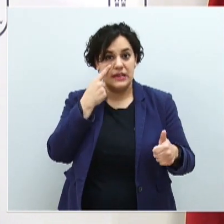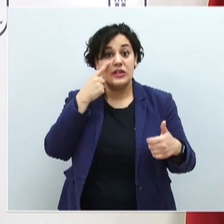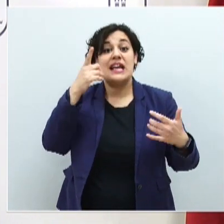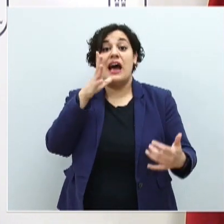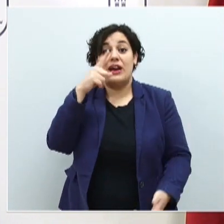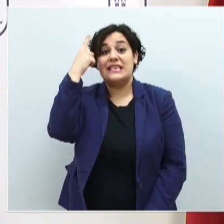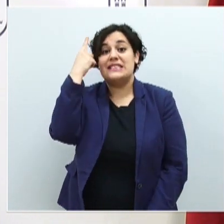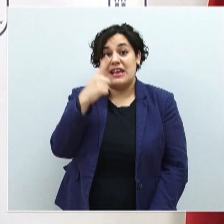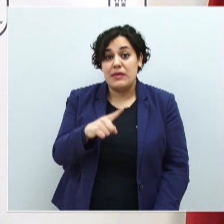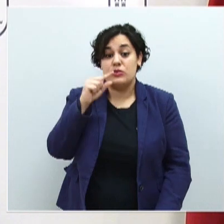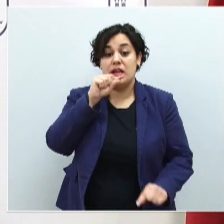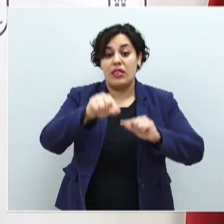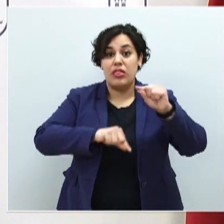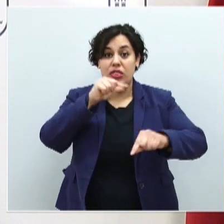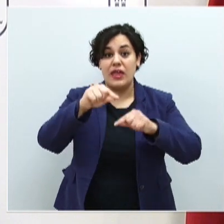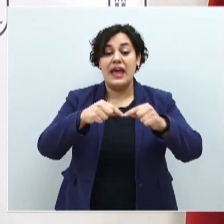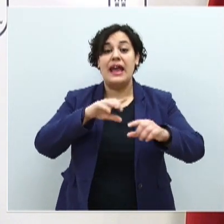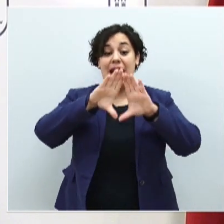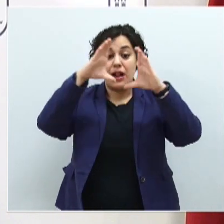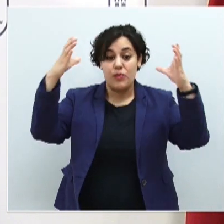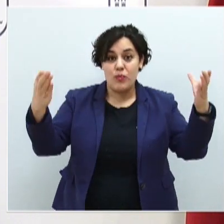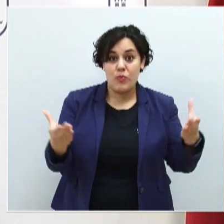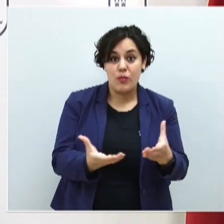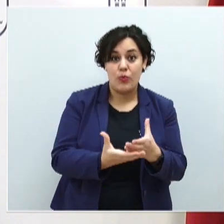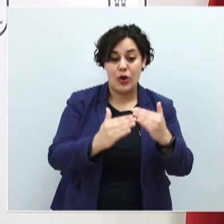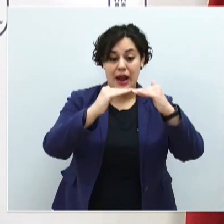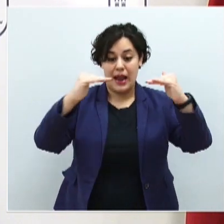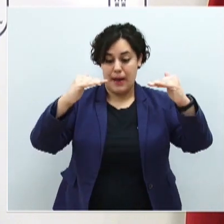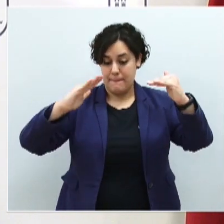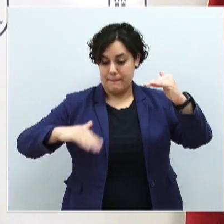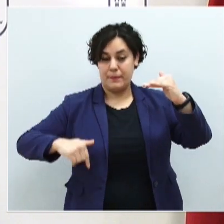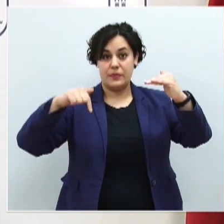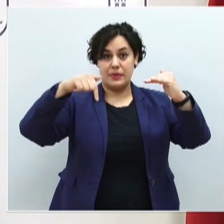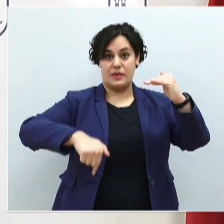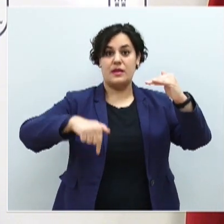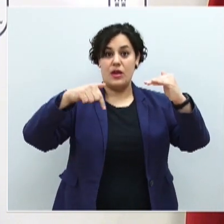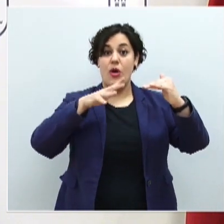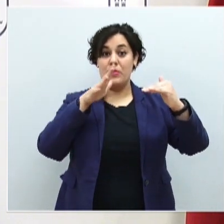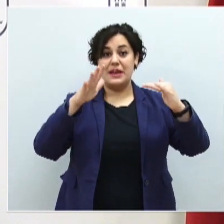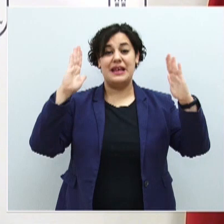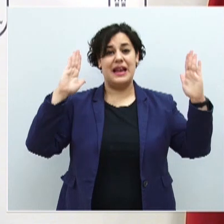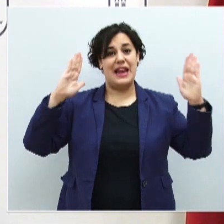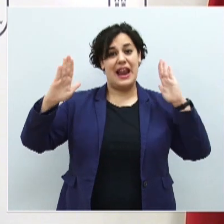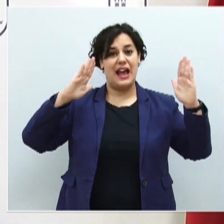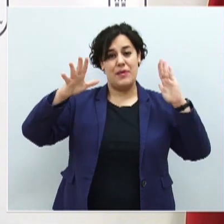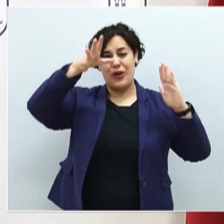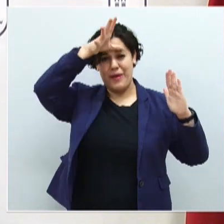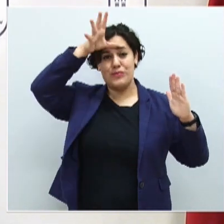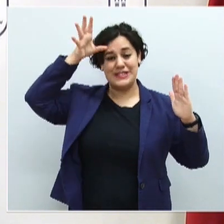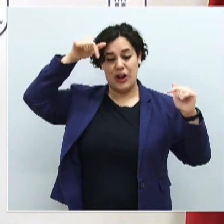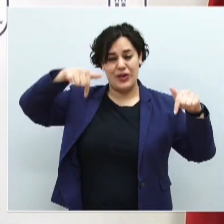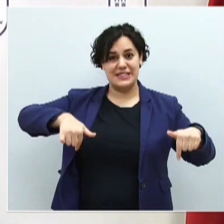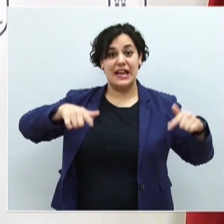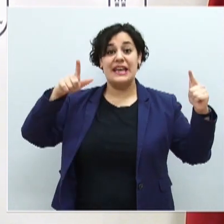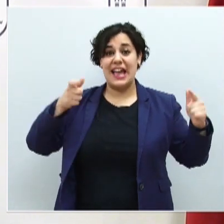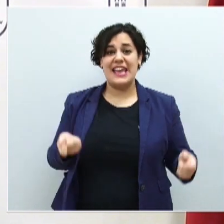afectando el virus en el hemisferio sur, que están en verano, o por lo menos están en una época mucho más calurosa, y efectivamente hay mucha incidencia, con